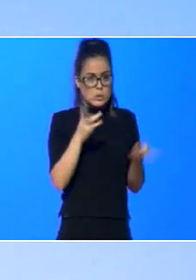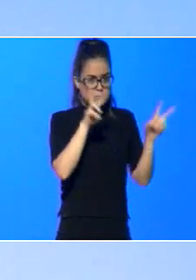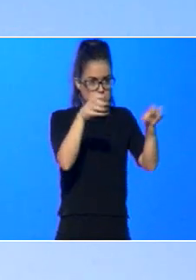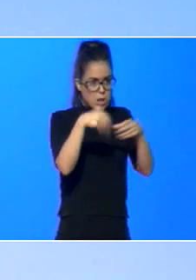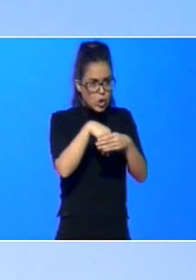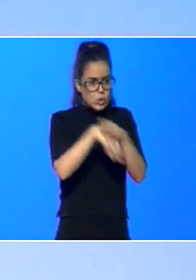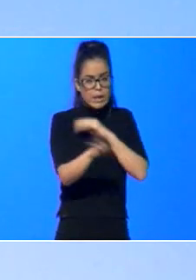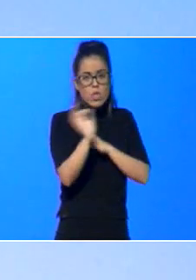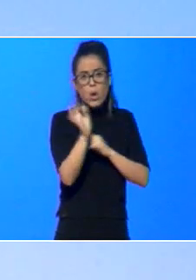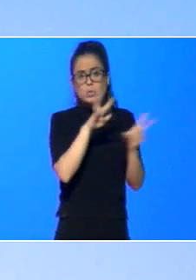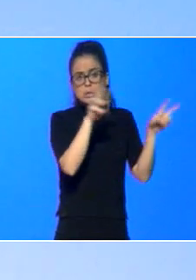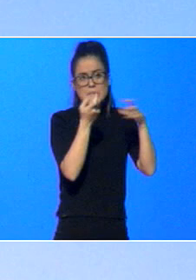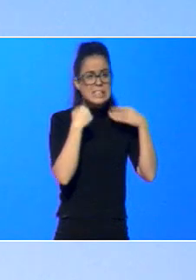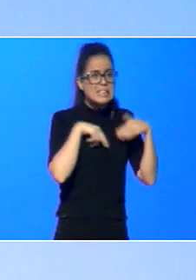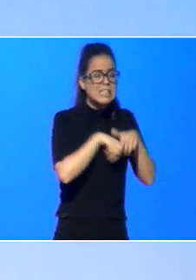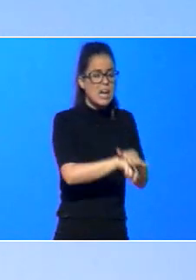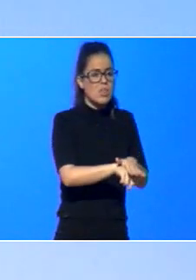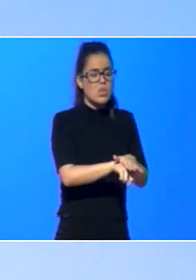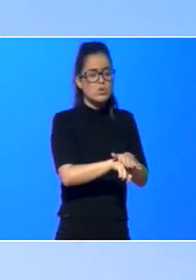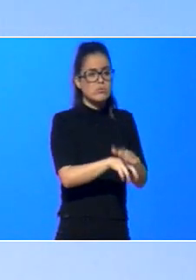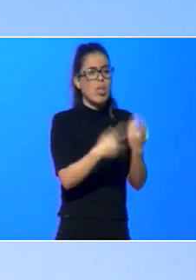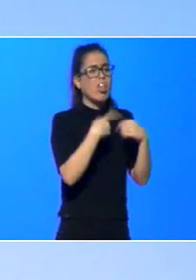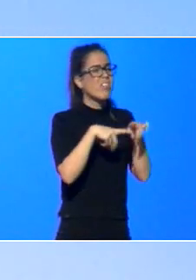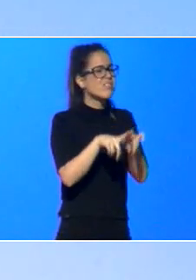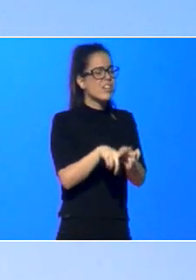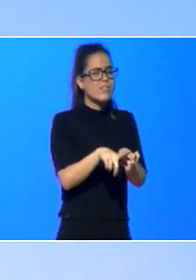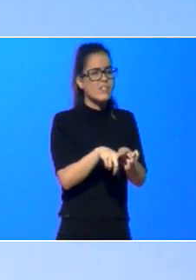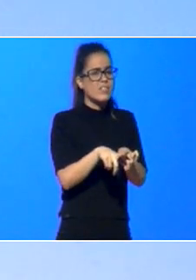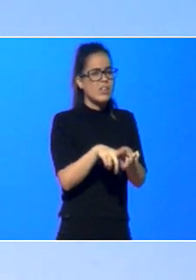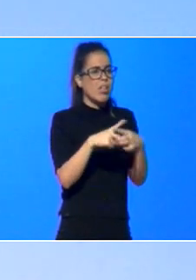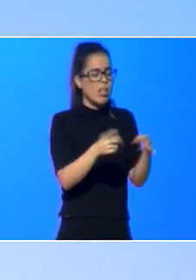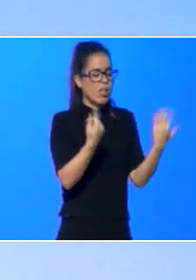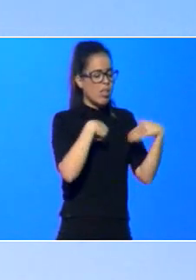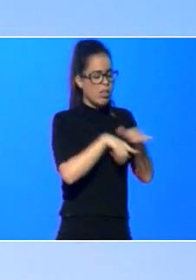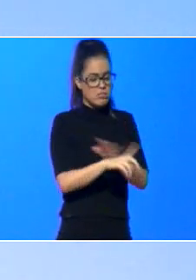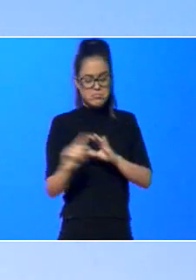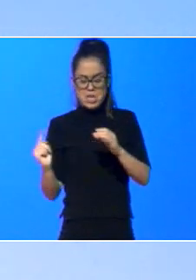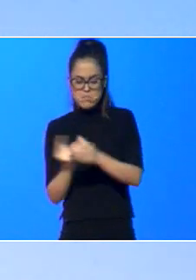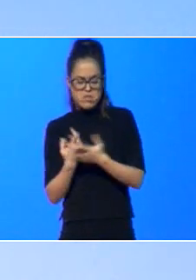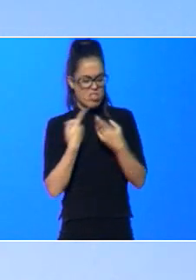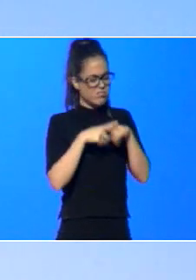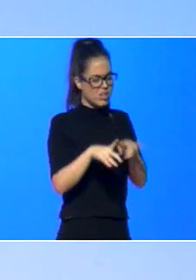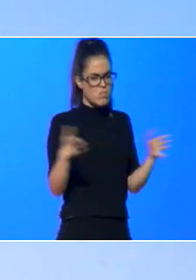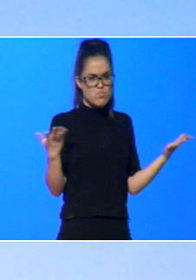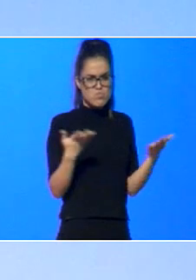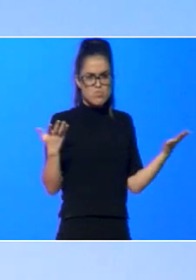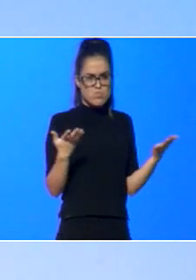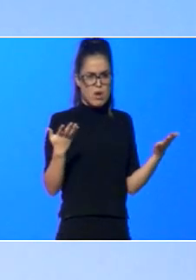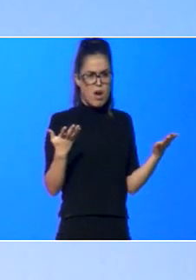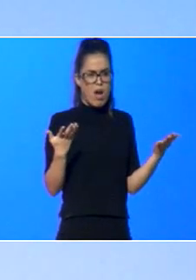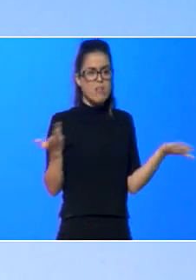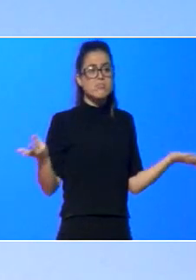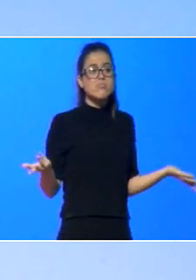hablamos de integración quizá la diferencia entre una entre integración inclusión en ese ámbito es donde situamos la diversidad